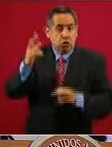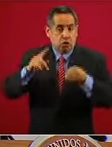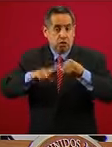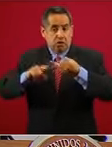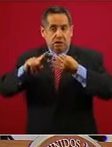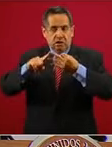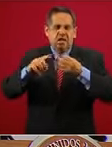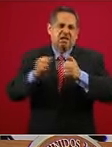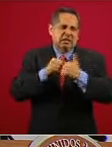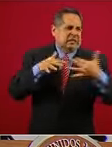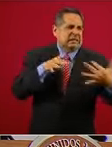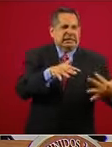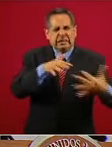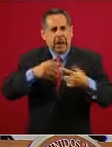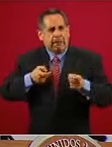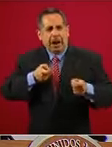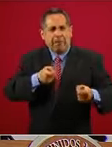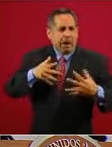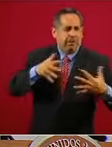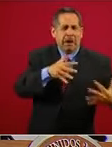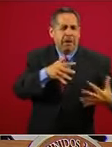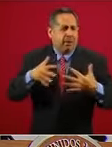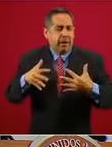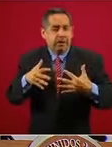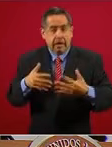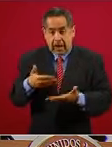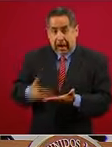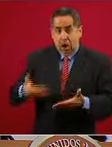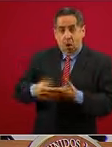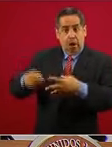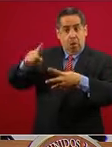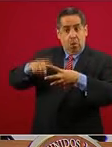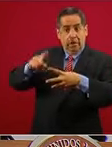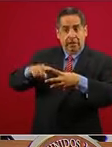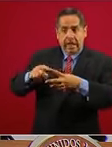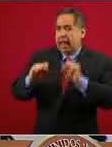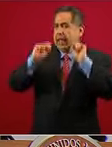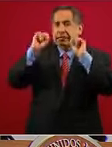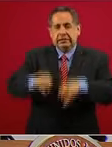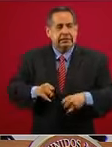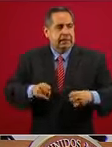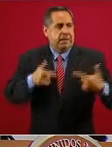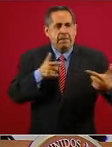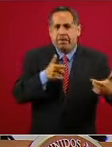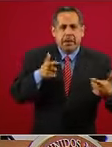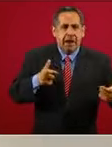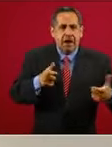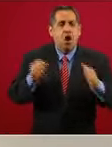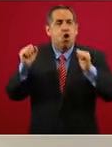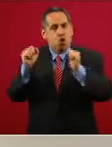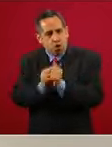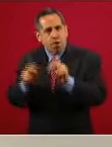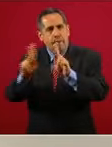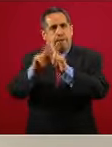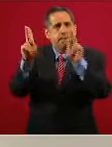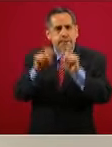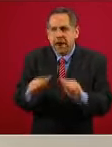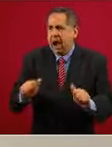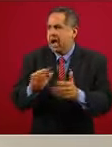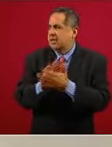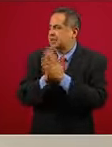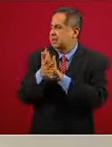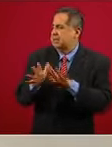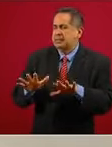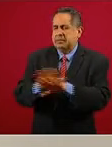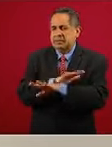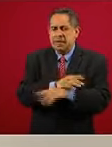hacerse con las armas. Ahora lo estamos logrando de manera pacífica. Hay